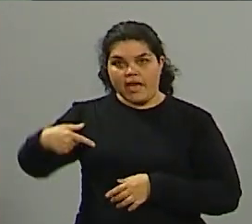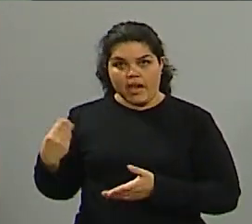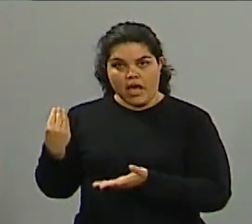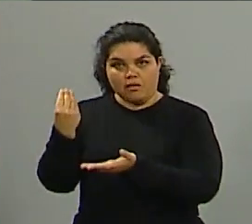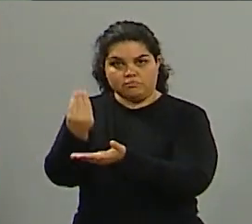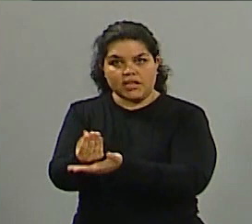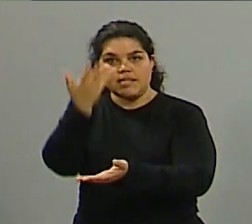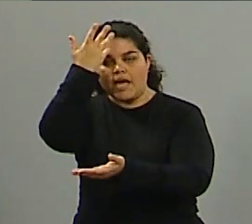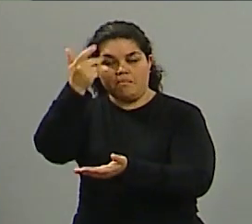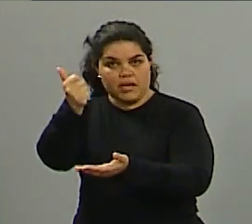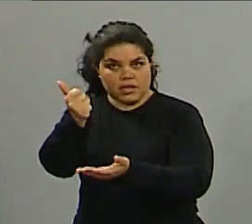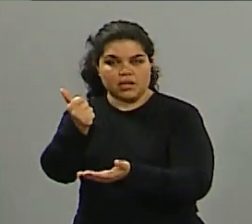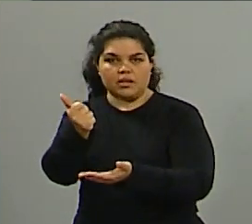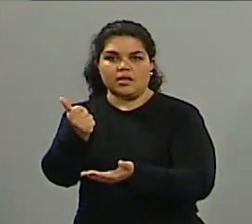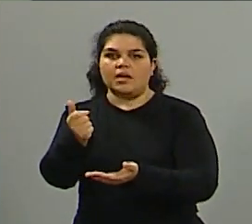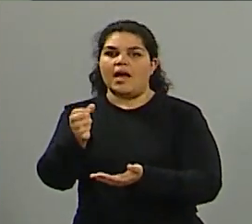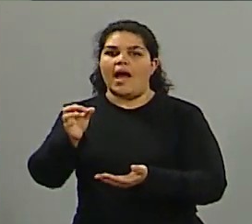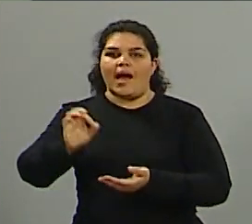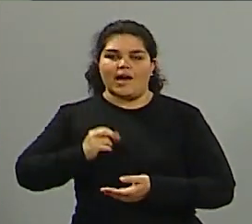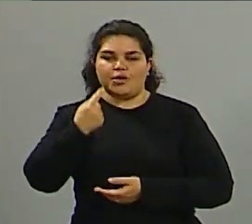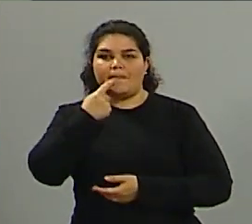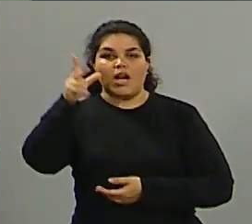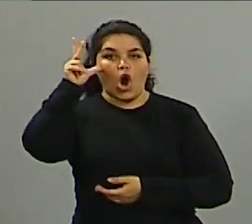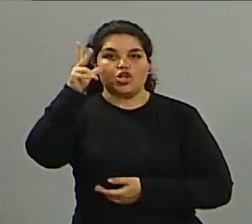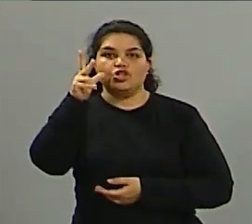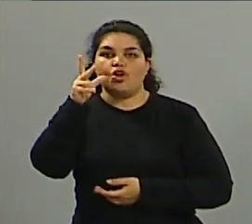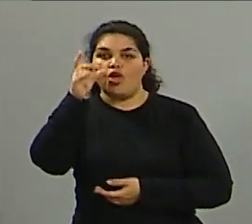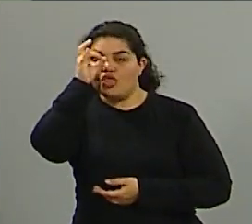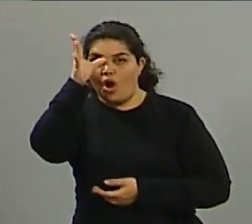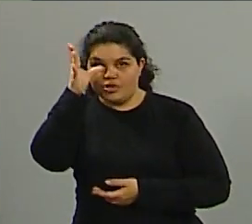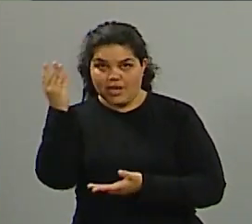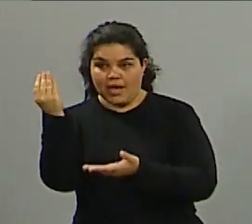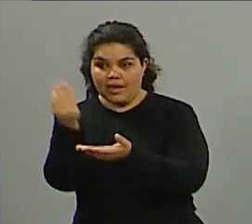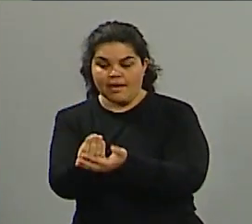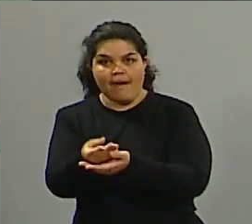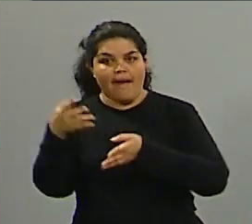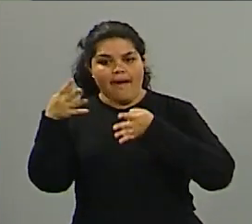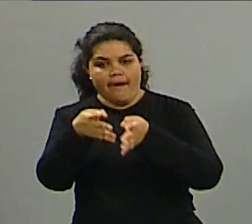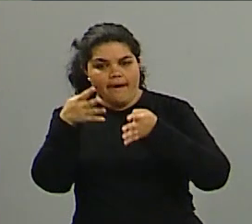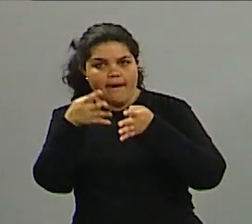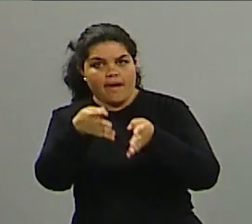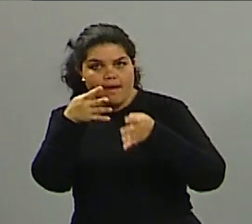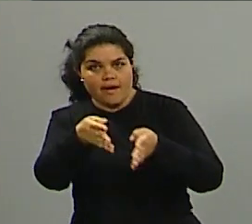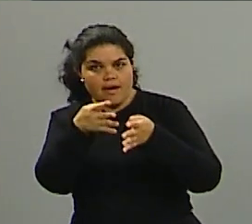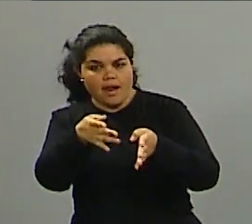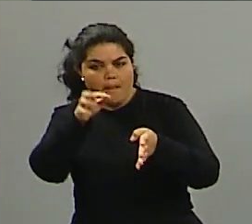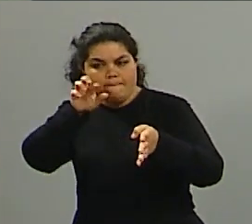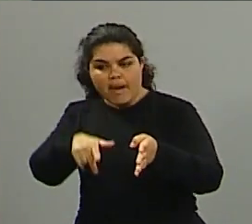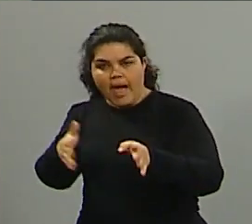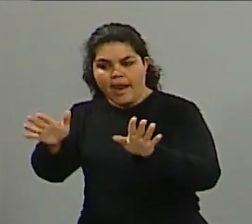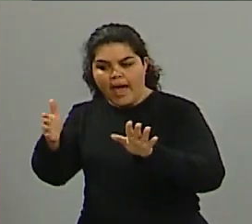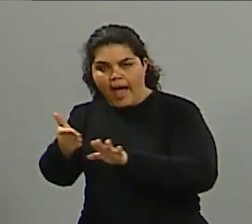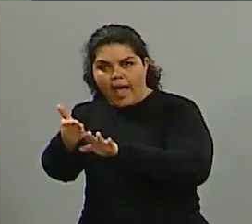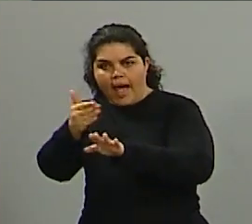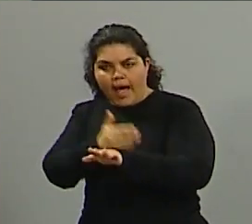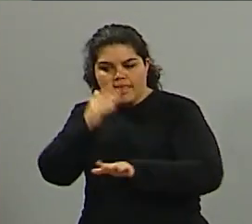12 para sumarse a esta revolución, a estas guerras de independencia, él viene tramando este plan de que hay que